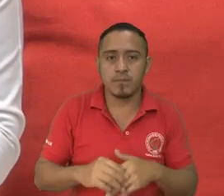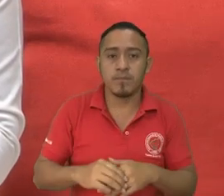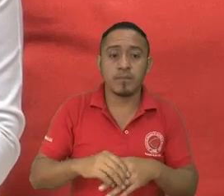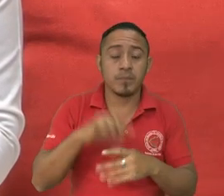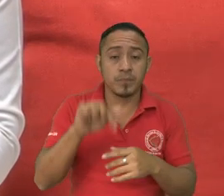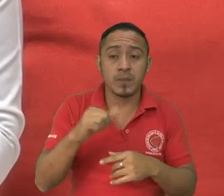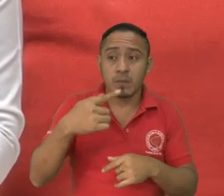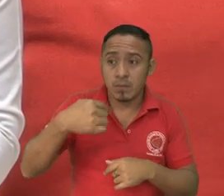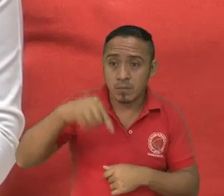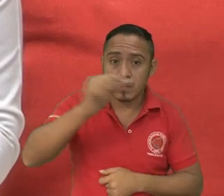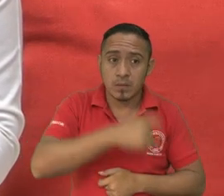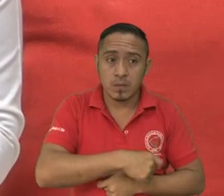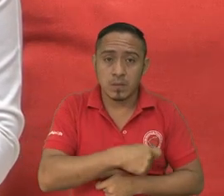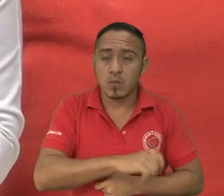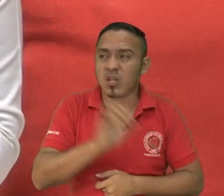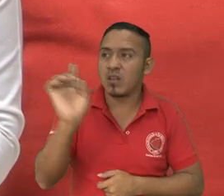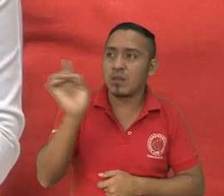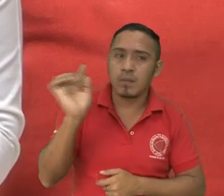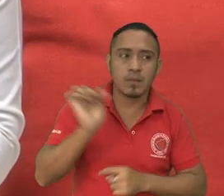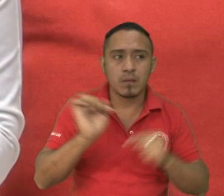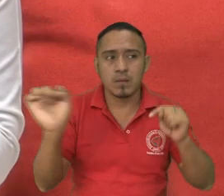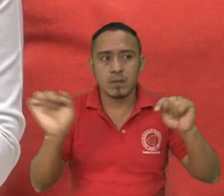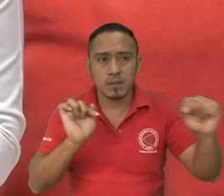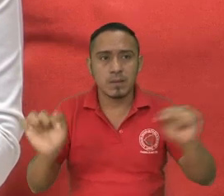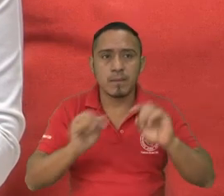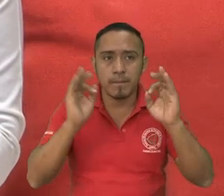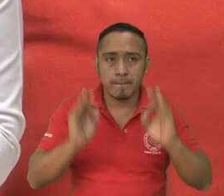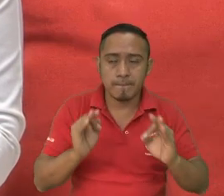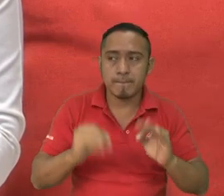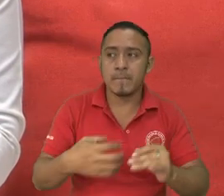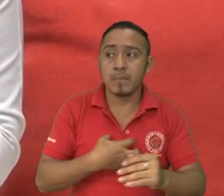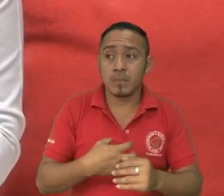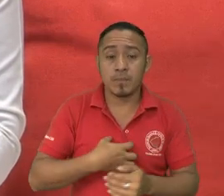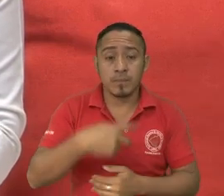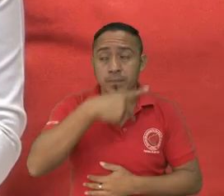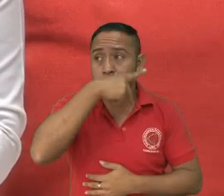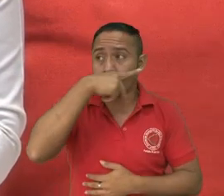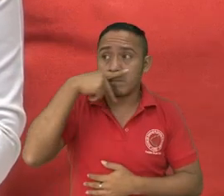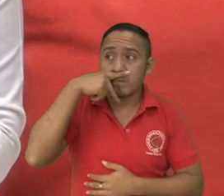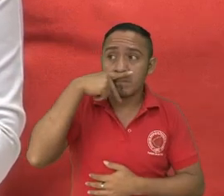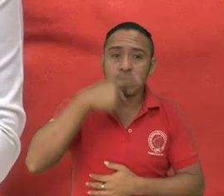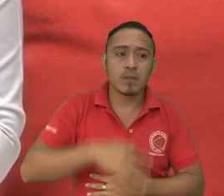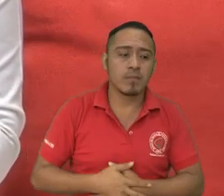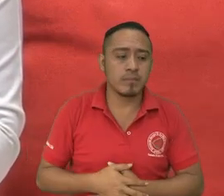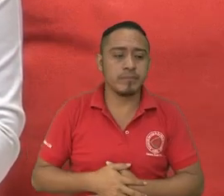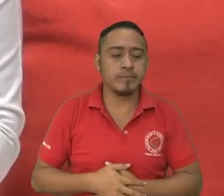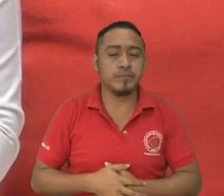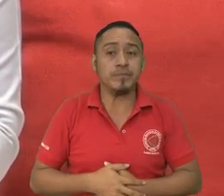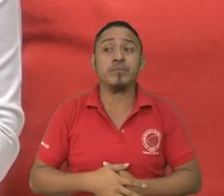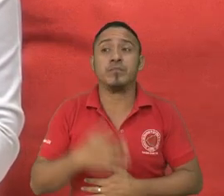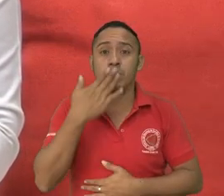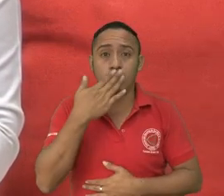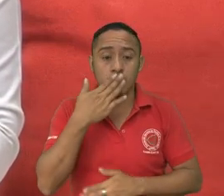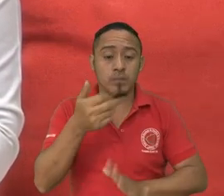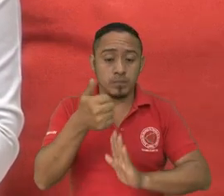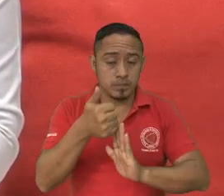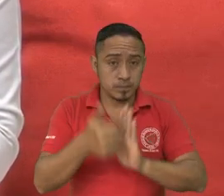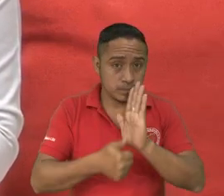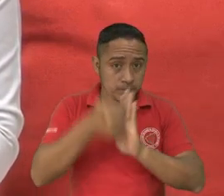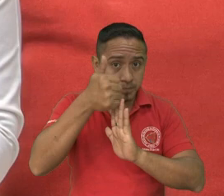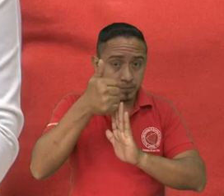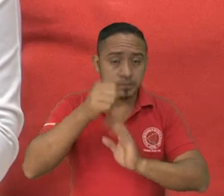él vaya al colegio, a donde él se vaya con sus padres, tener una buena autoestima.